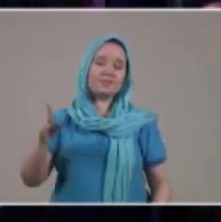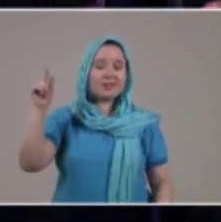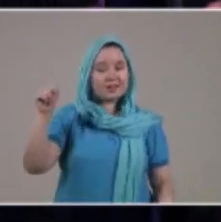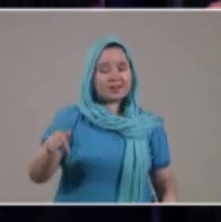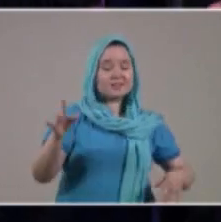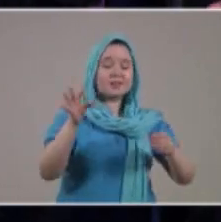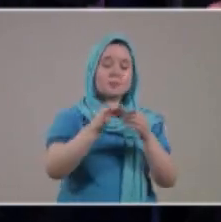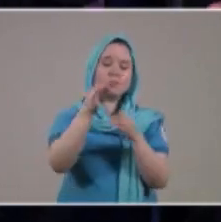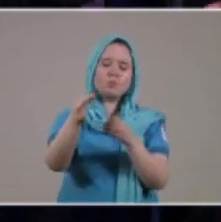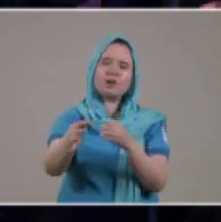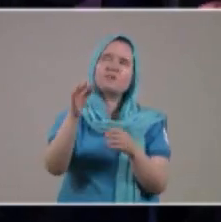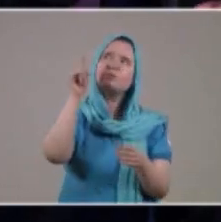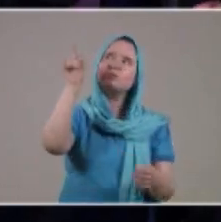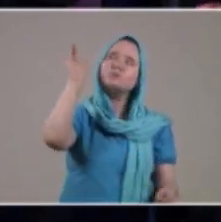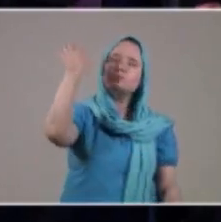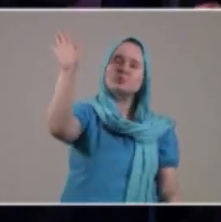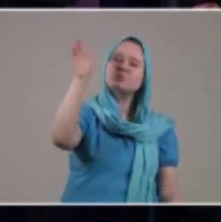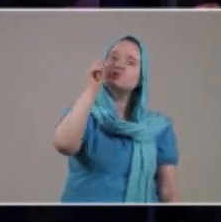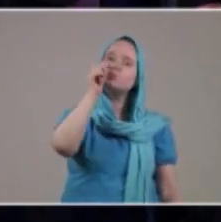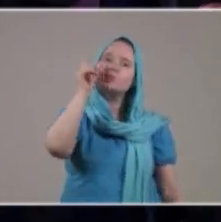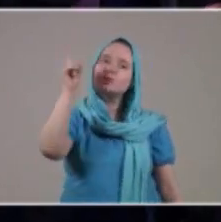Este pueblo tuyo, Señor,